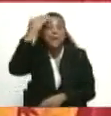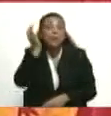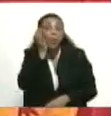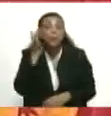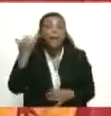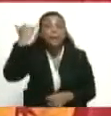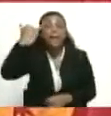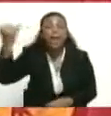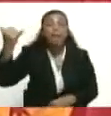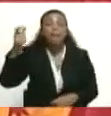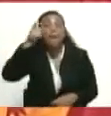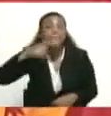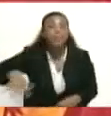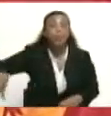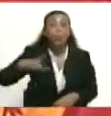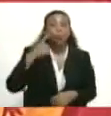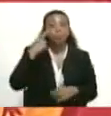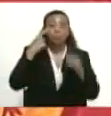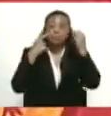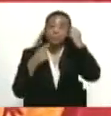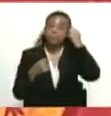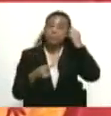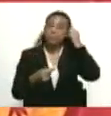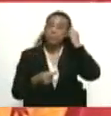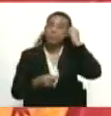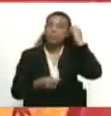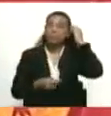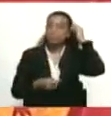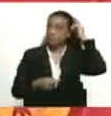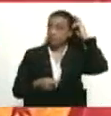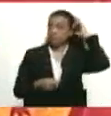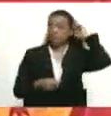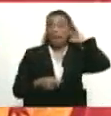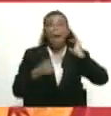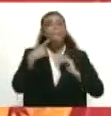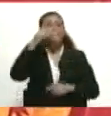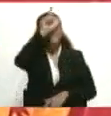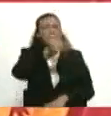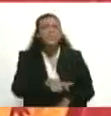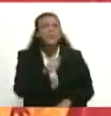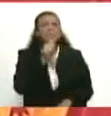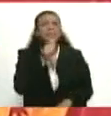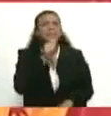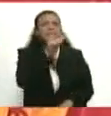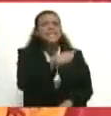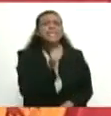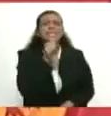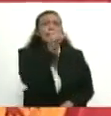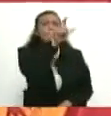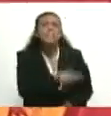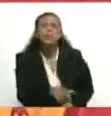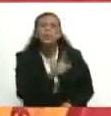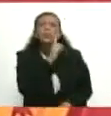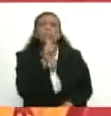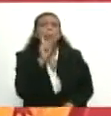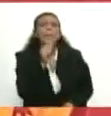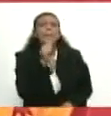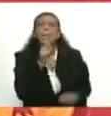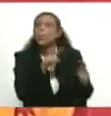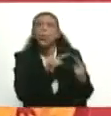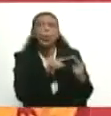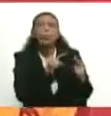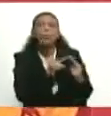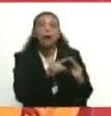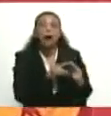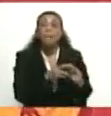inteligencia popular. Por aquí anda alguien raro. Hay que informarlo. Hay que informarlo, hay que decirlo. ¿Por qué? Porque a ellos no les